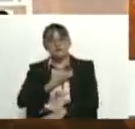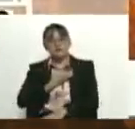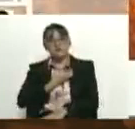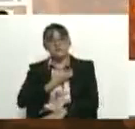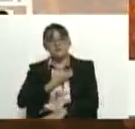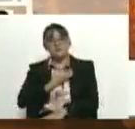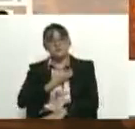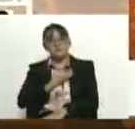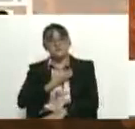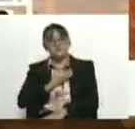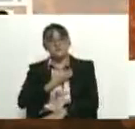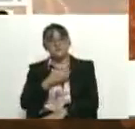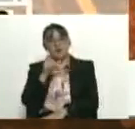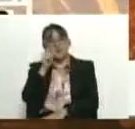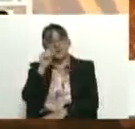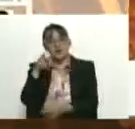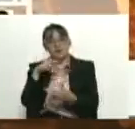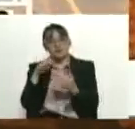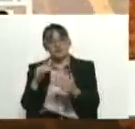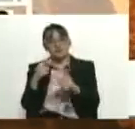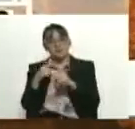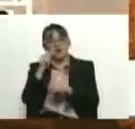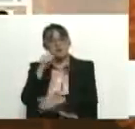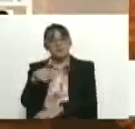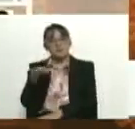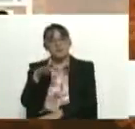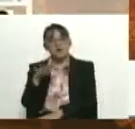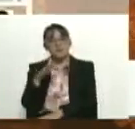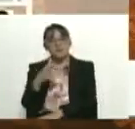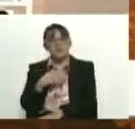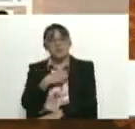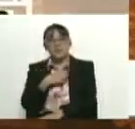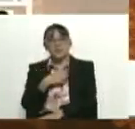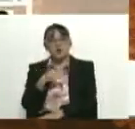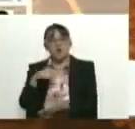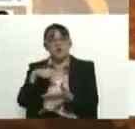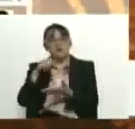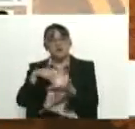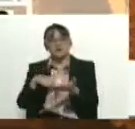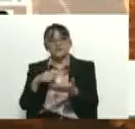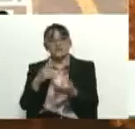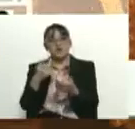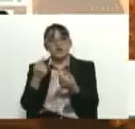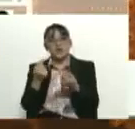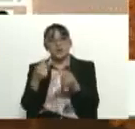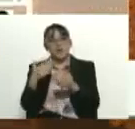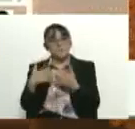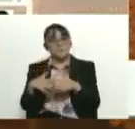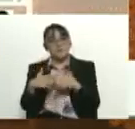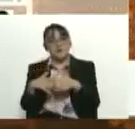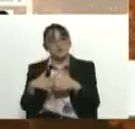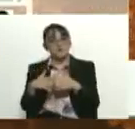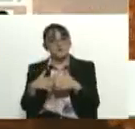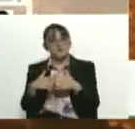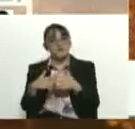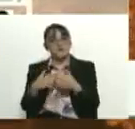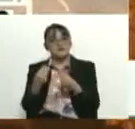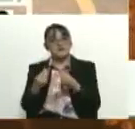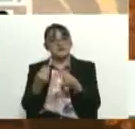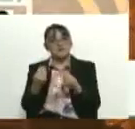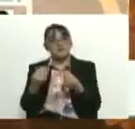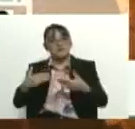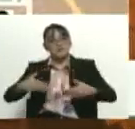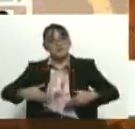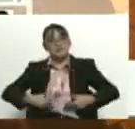Guerrero revolucionario y el poder popular ahí no hubo ninguna contratación de ninguna empresa ahí se hizo con muchísimo